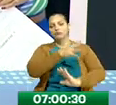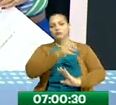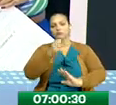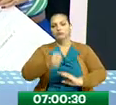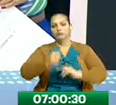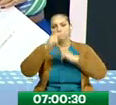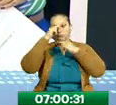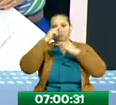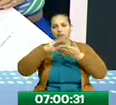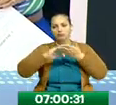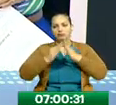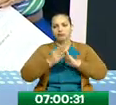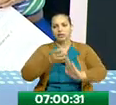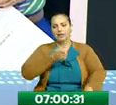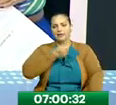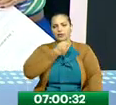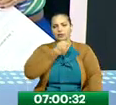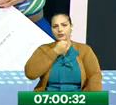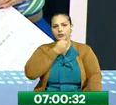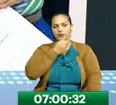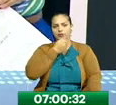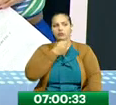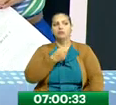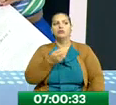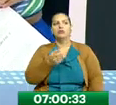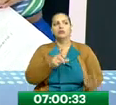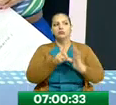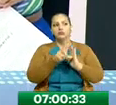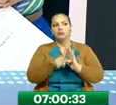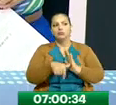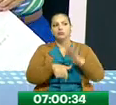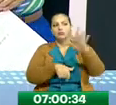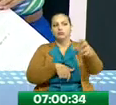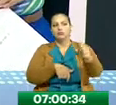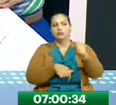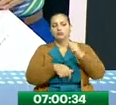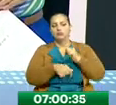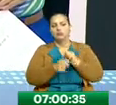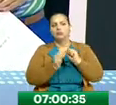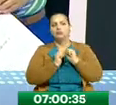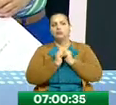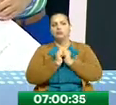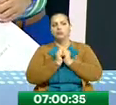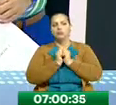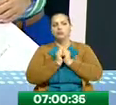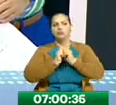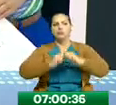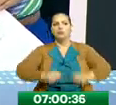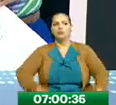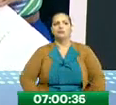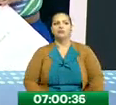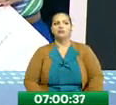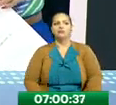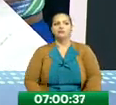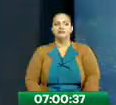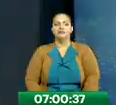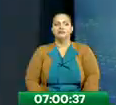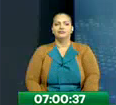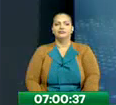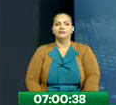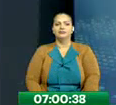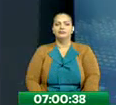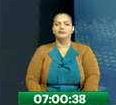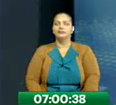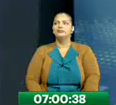desde algún sector de la comunidad y más adelante el sol también se incorpora a la presente emisión informativa. Ahora vamos